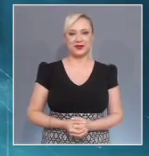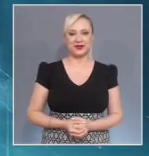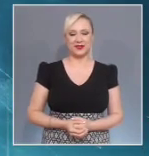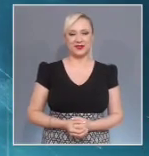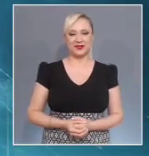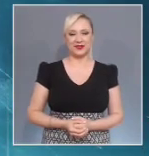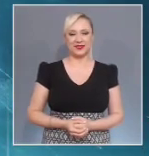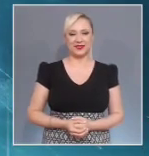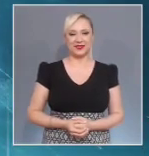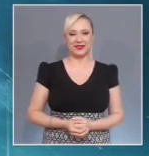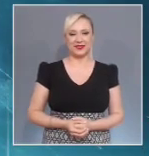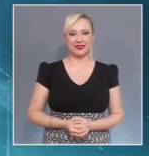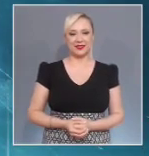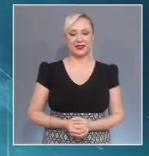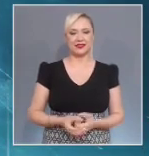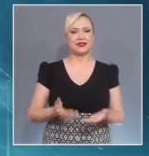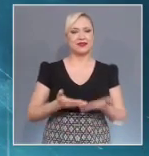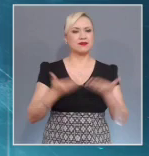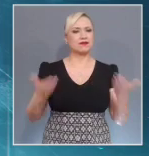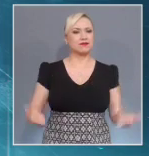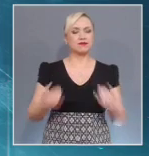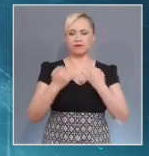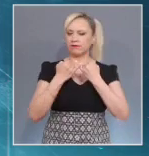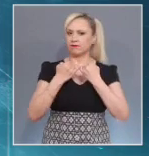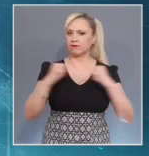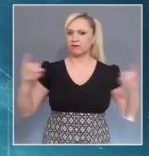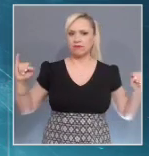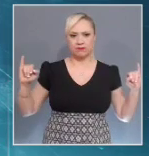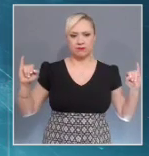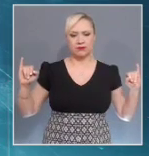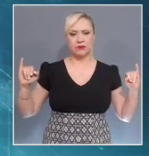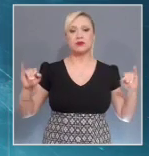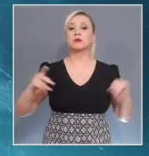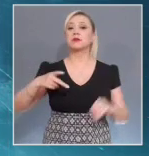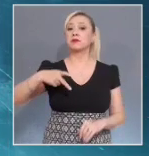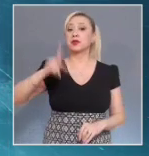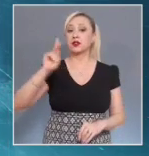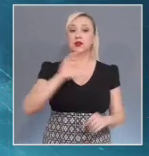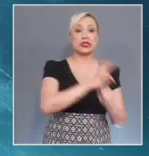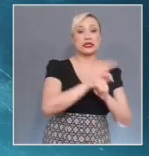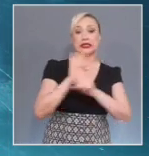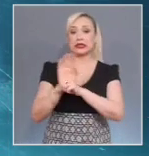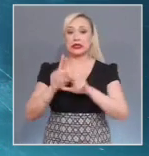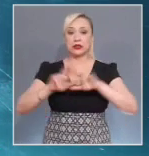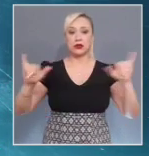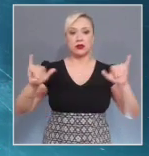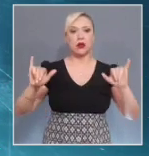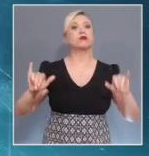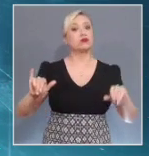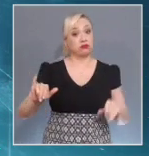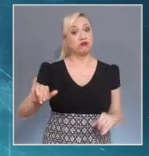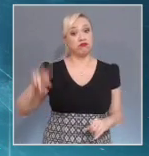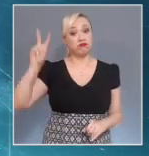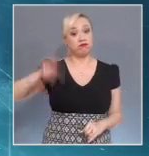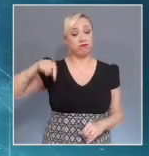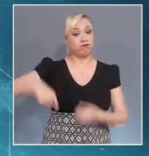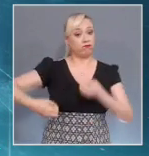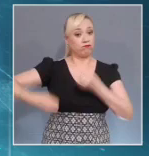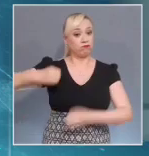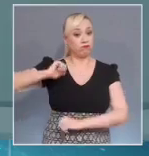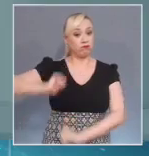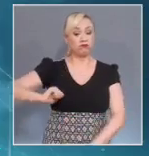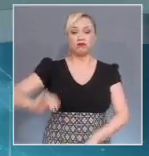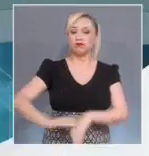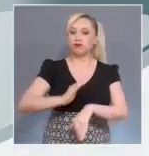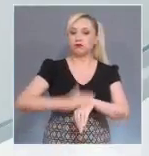Actuar con independencia e imparcialidad honra y legitima al Poder Judicial, afirmó la ministra presidenta Norma Lucía